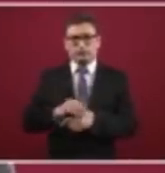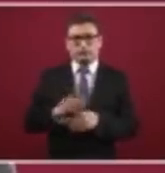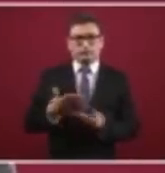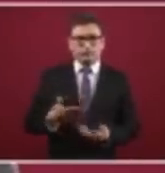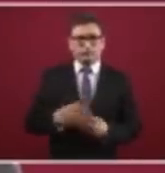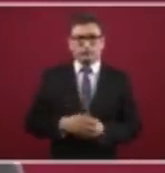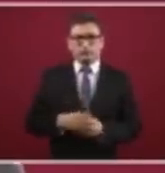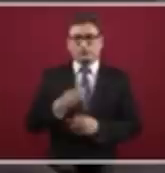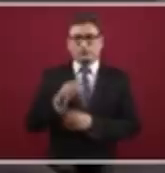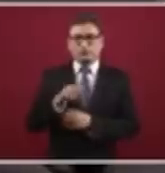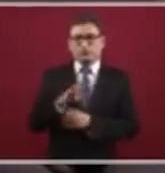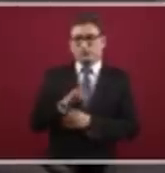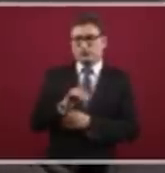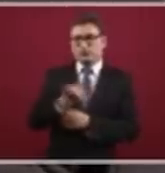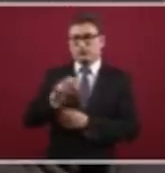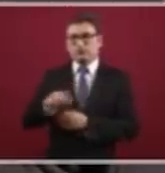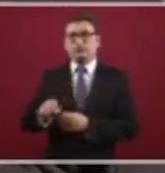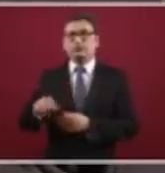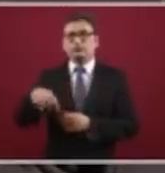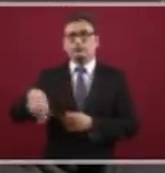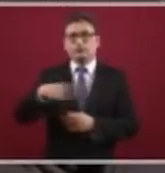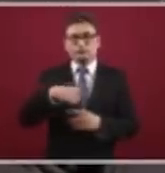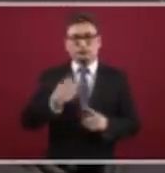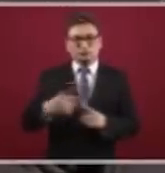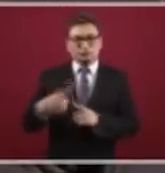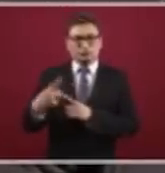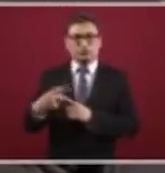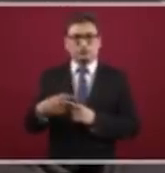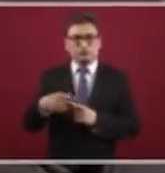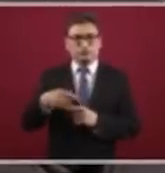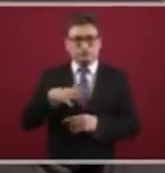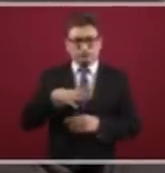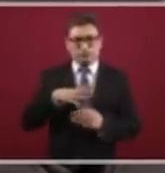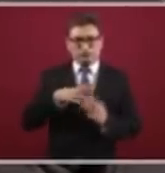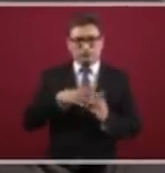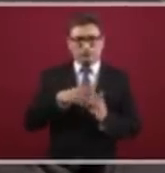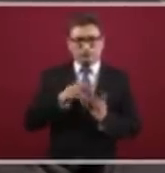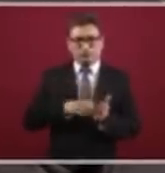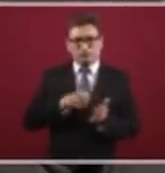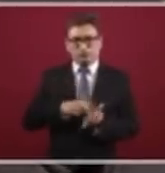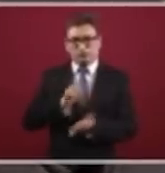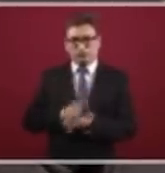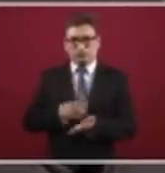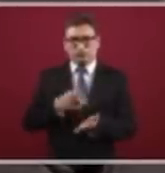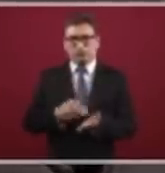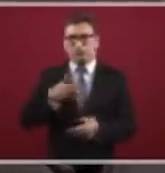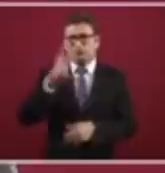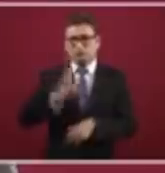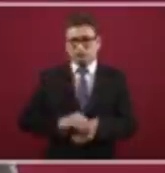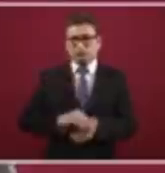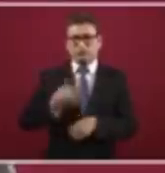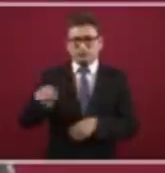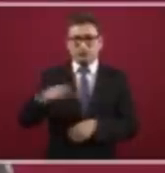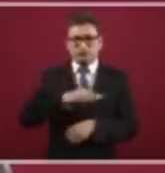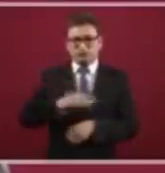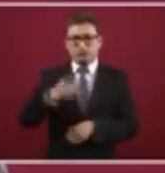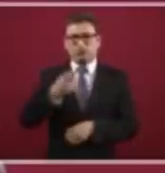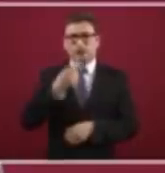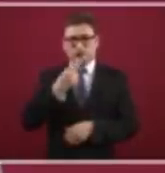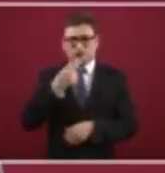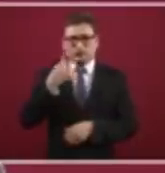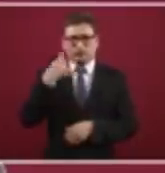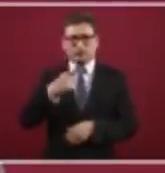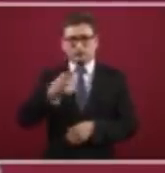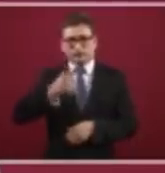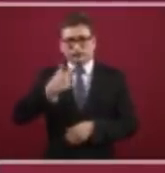muchas variedades bueno hay que recordar que ya hay una reforma legal que permite el uso medicinal de la